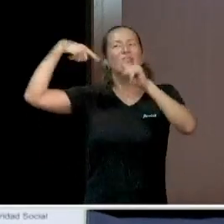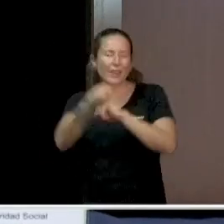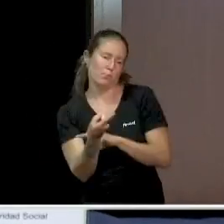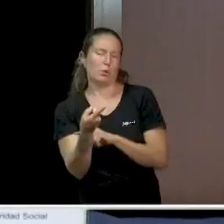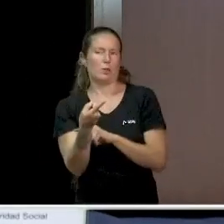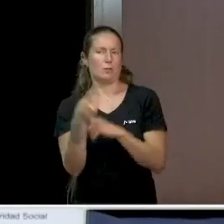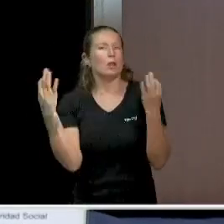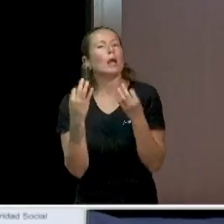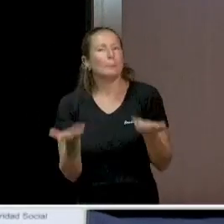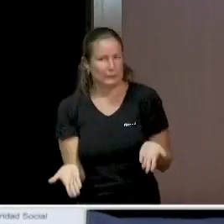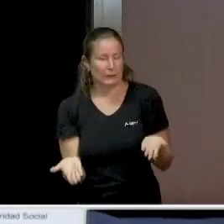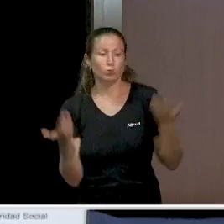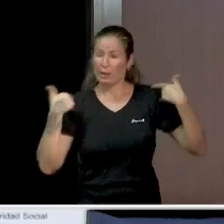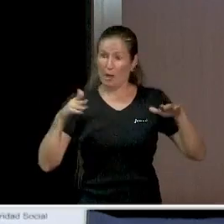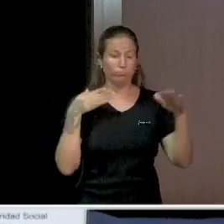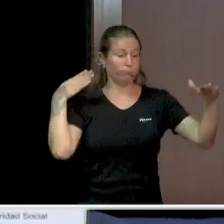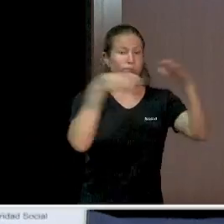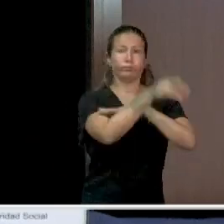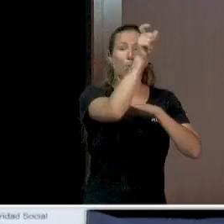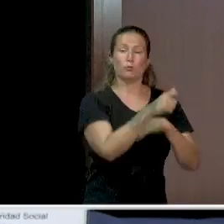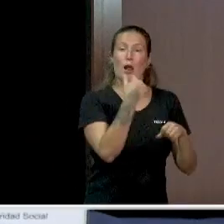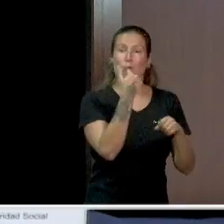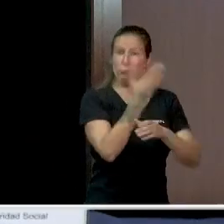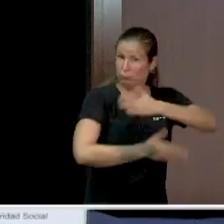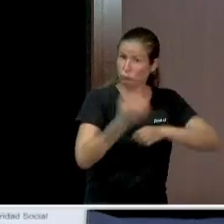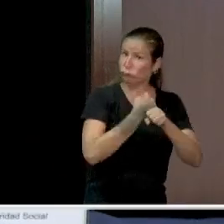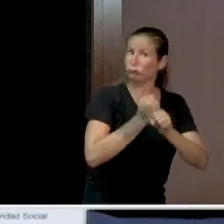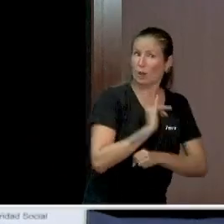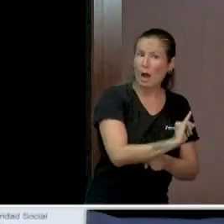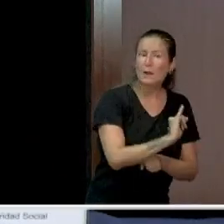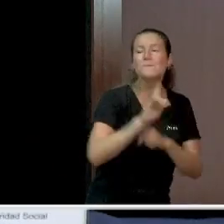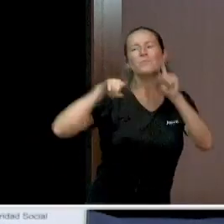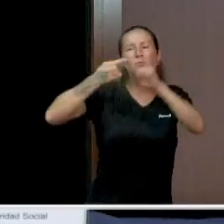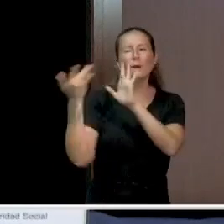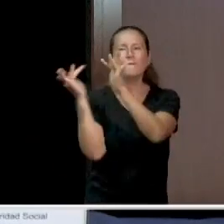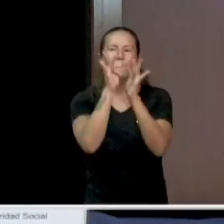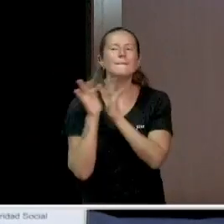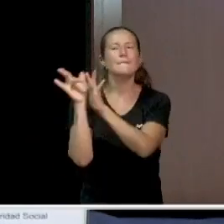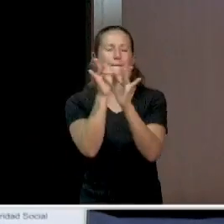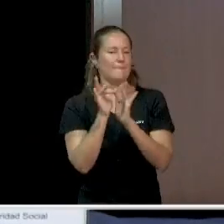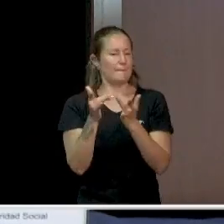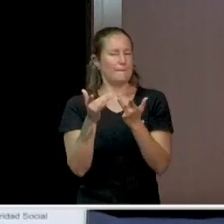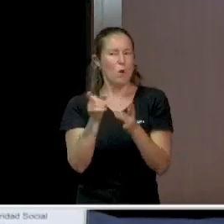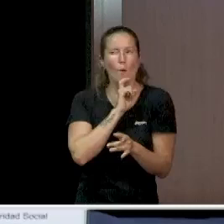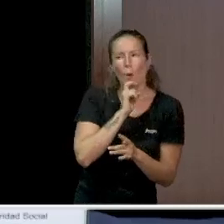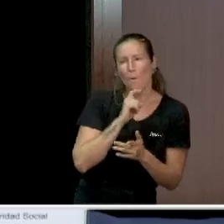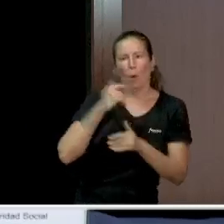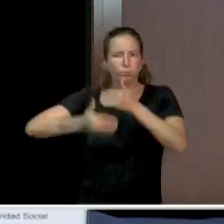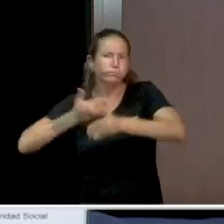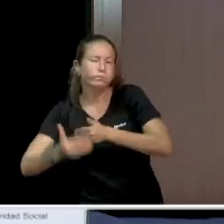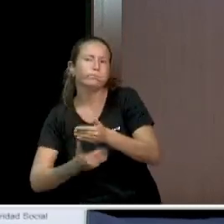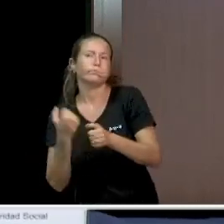al mercado de trabajo la persona con discapacidad, también su relación laboral en todos sus extremos y